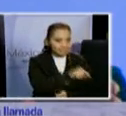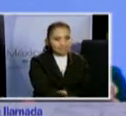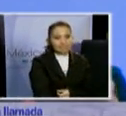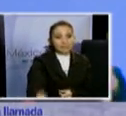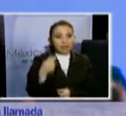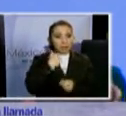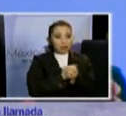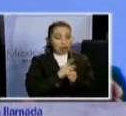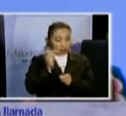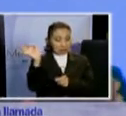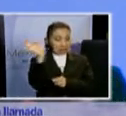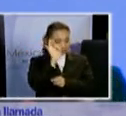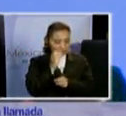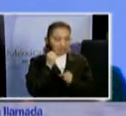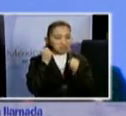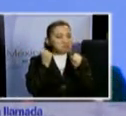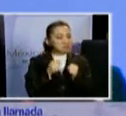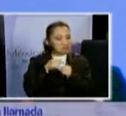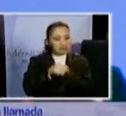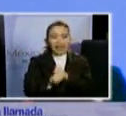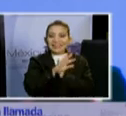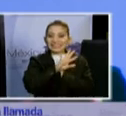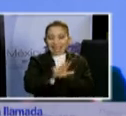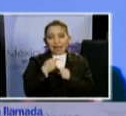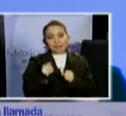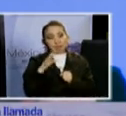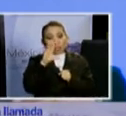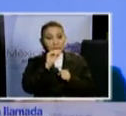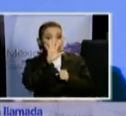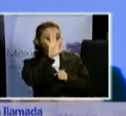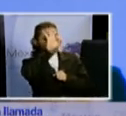término extremadamente probable, es porque estamos dando una probabilidad del